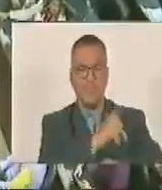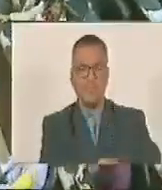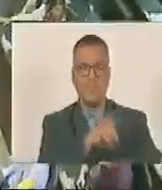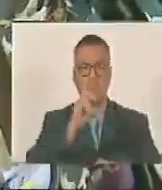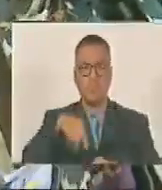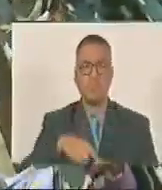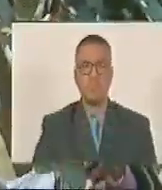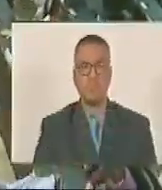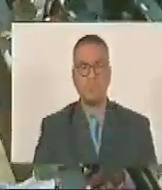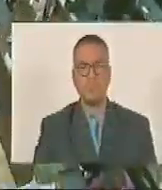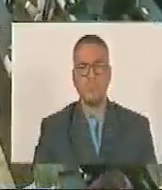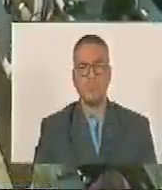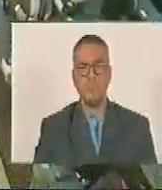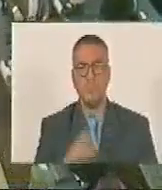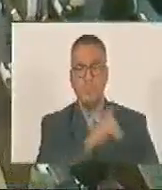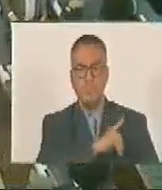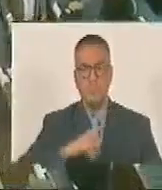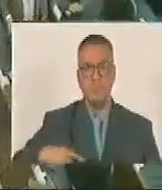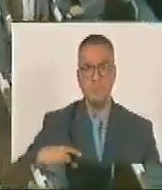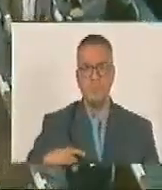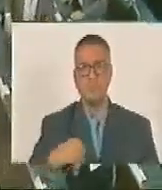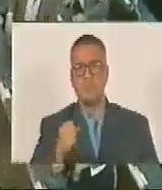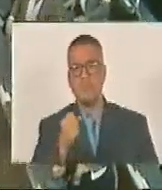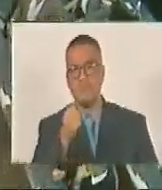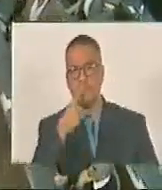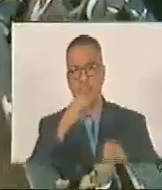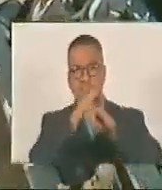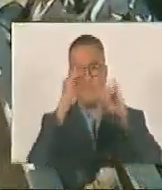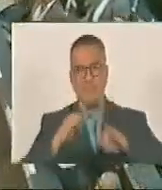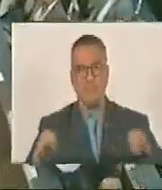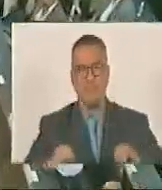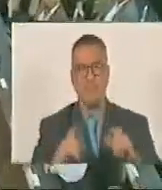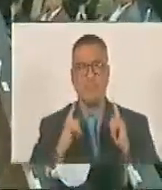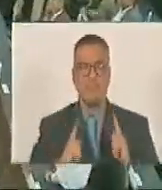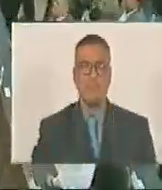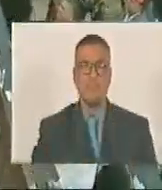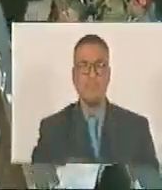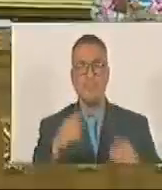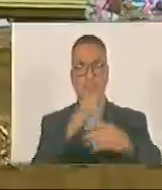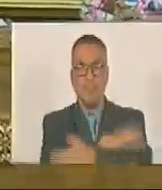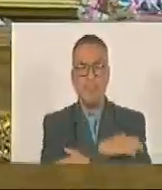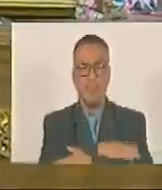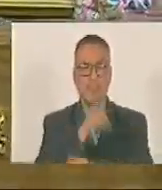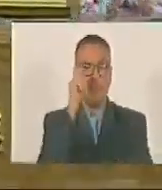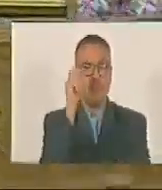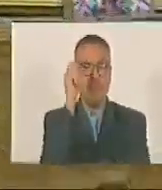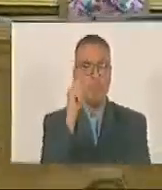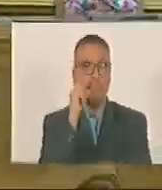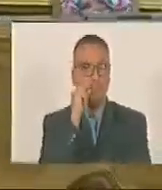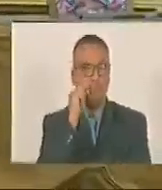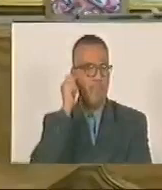y les deseo un muy feliz y merecido descanso. Un abrazo, diputadas y diputados.